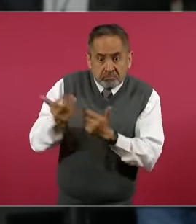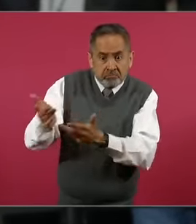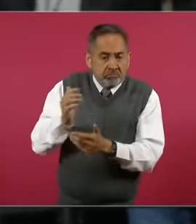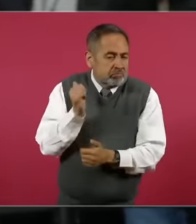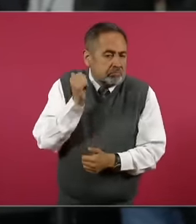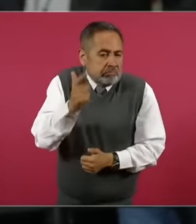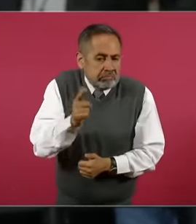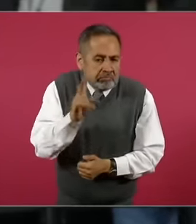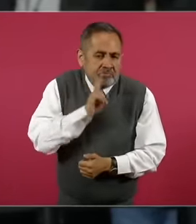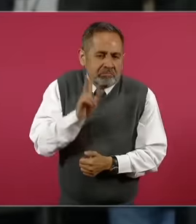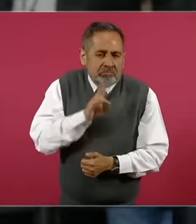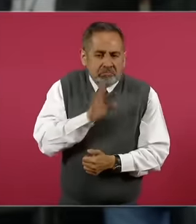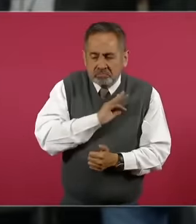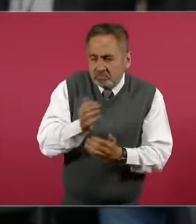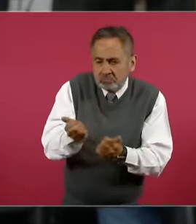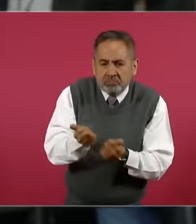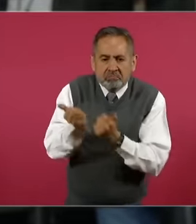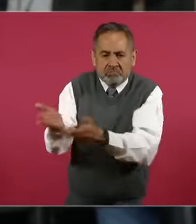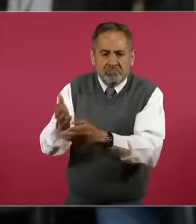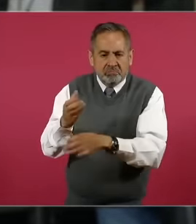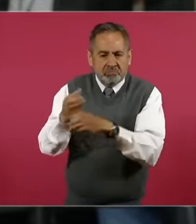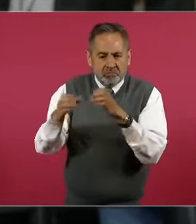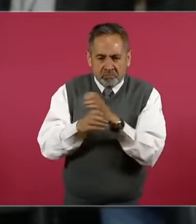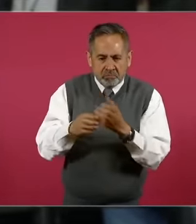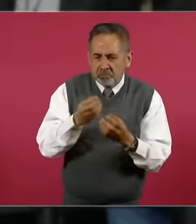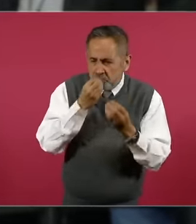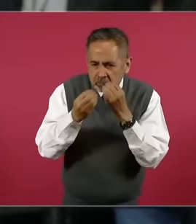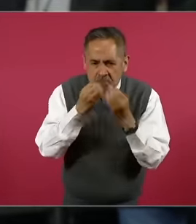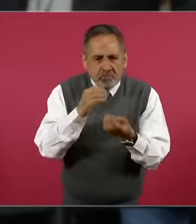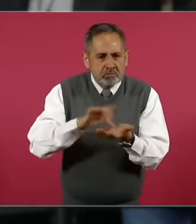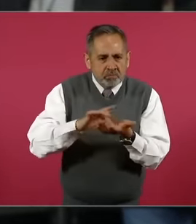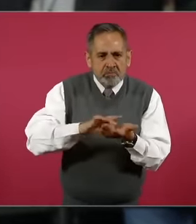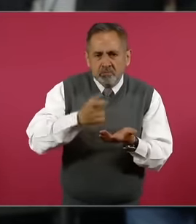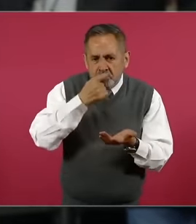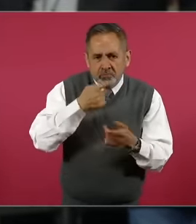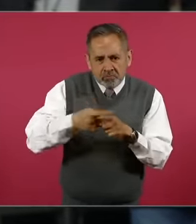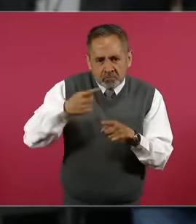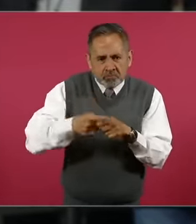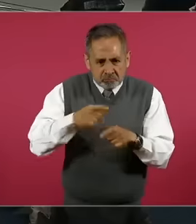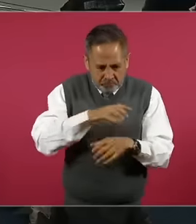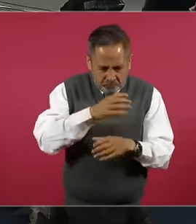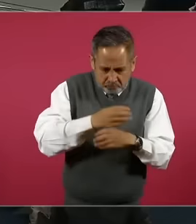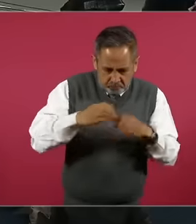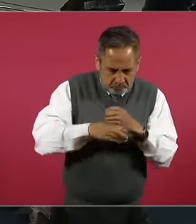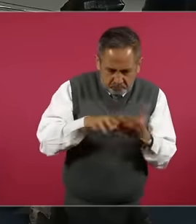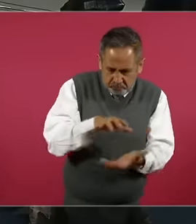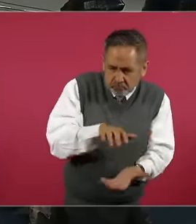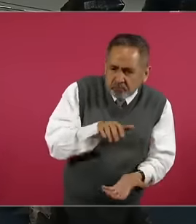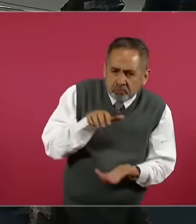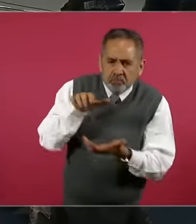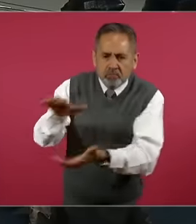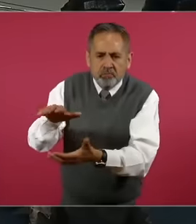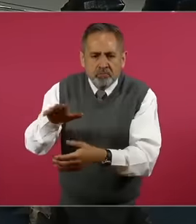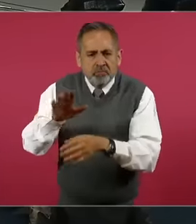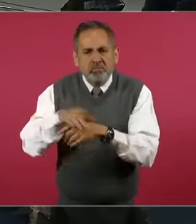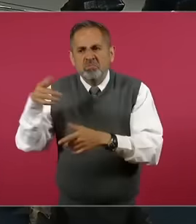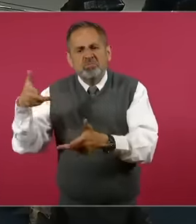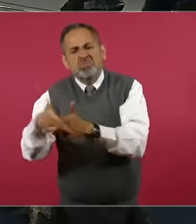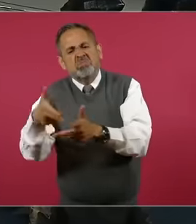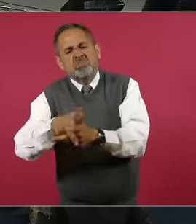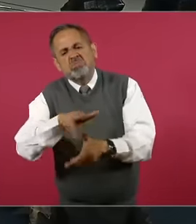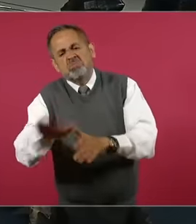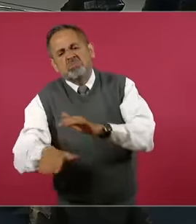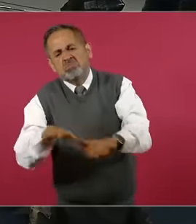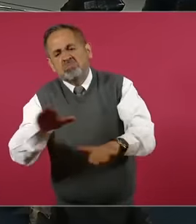intentar por lo menos llevar alimentos, medicamentos, víveres, intervenir en el genocidio contra el pueblo